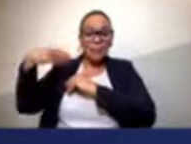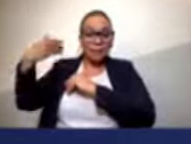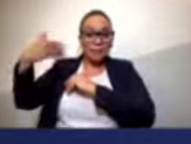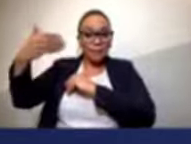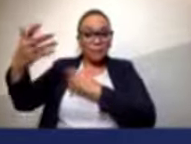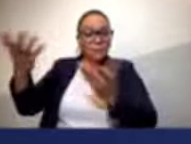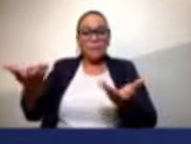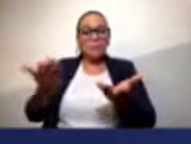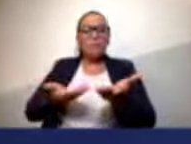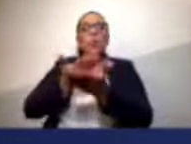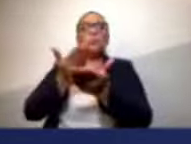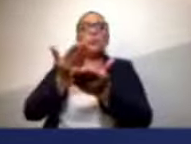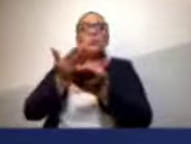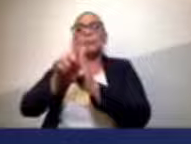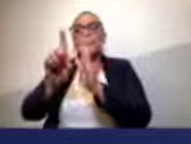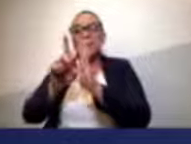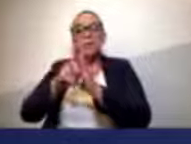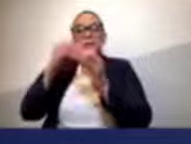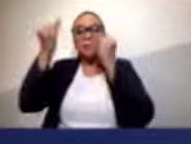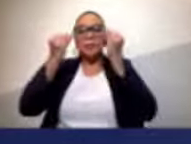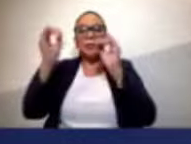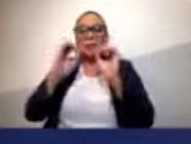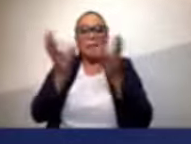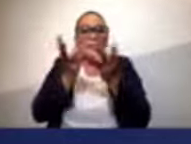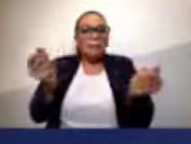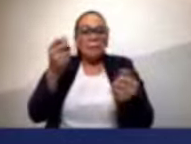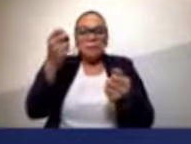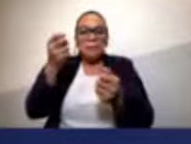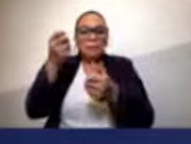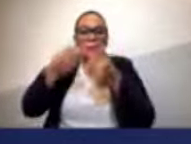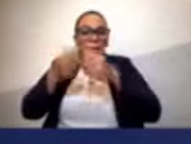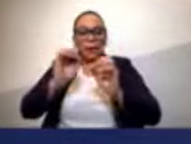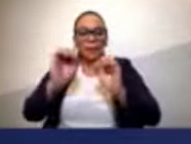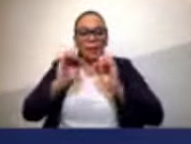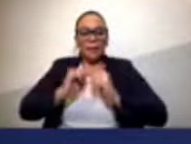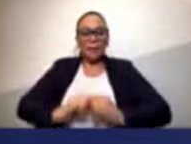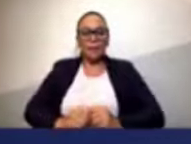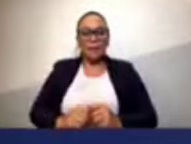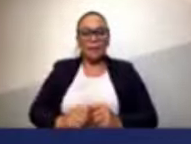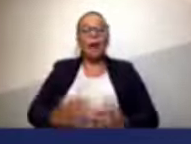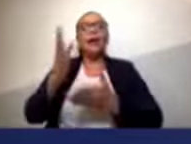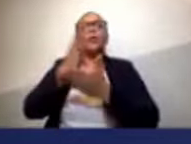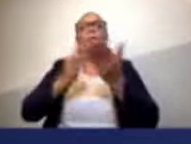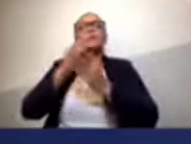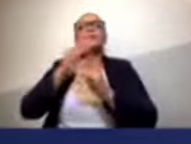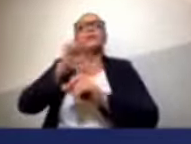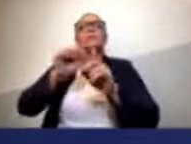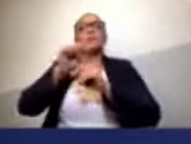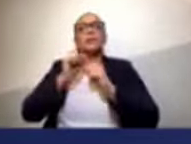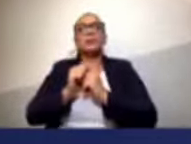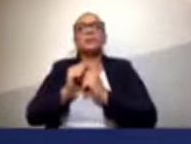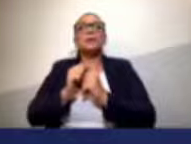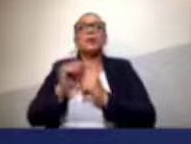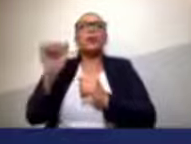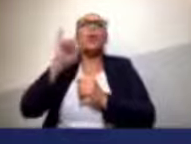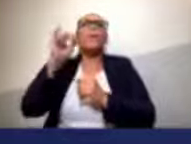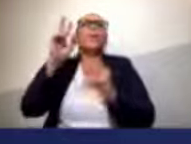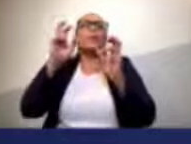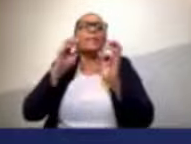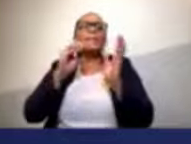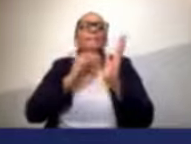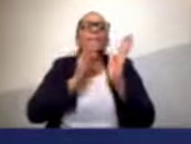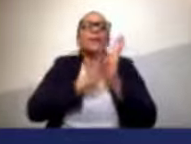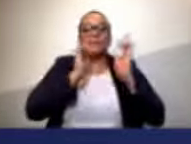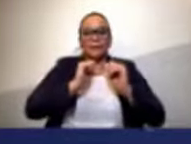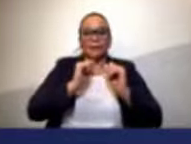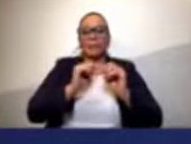que propusieron leyes e iniciativas que no resolvieron el problema. En algunos casos pusieron parches muy